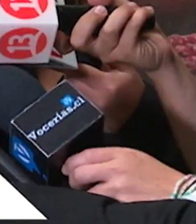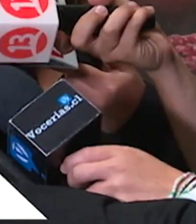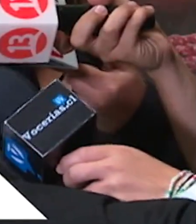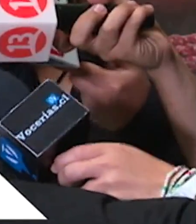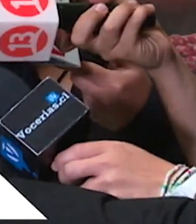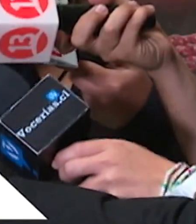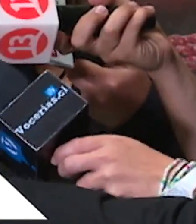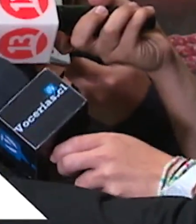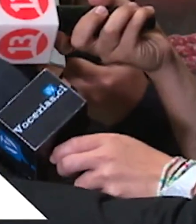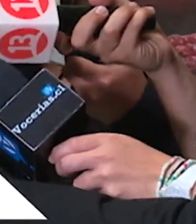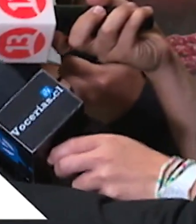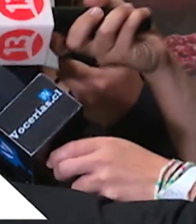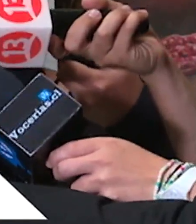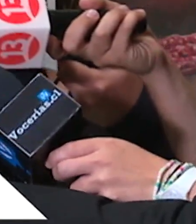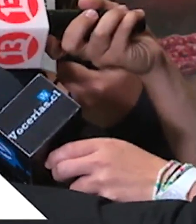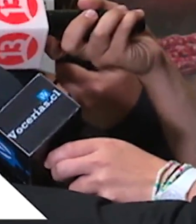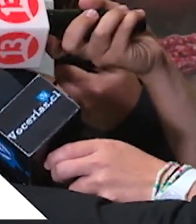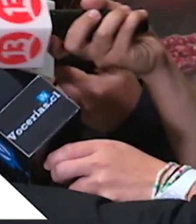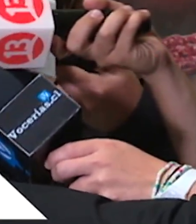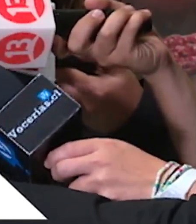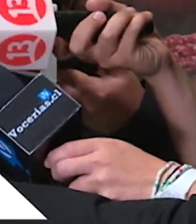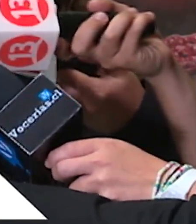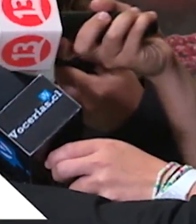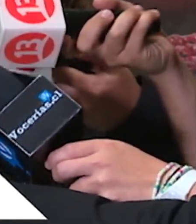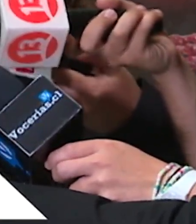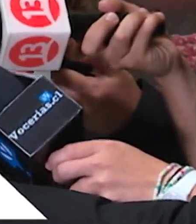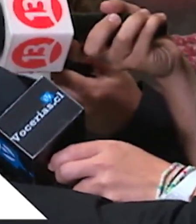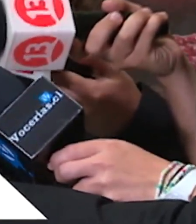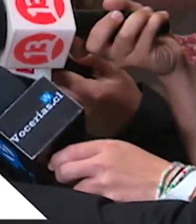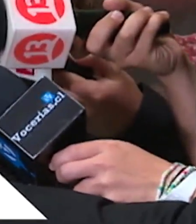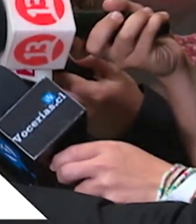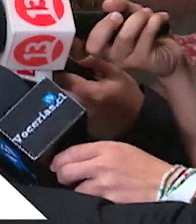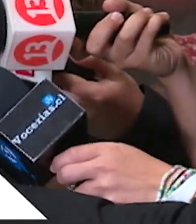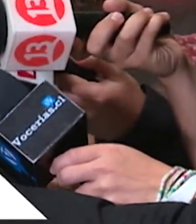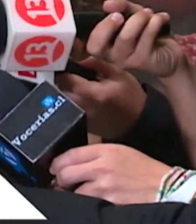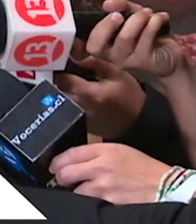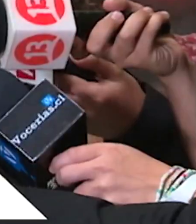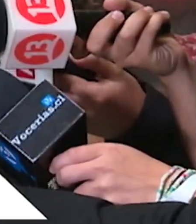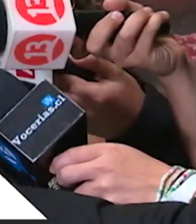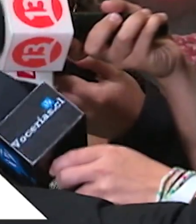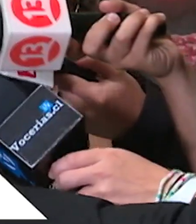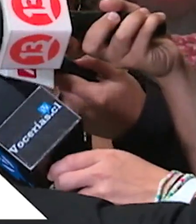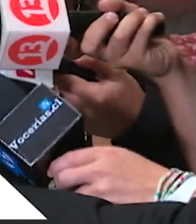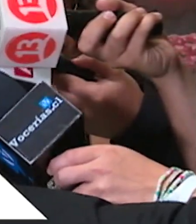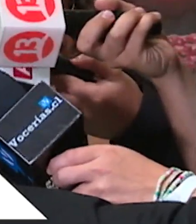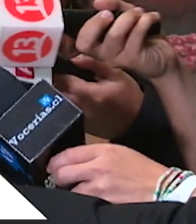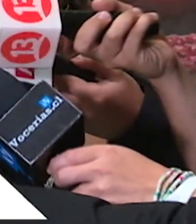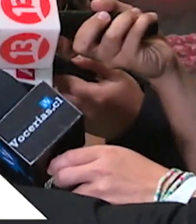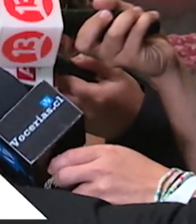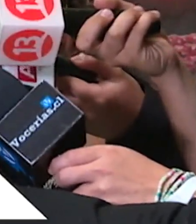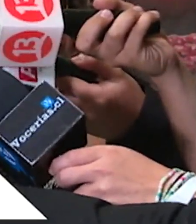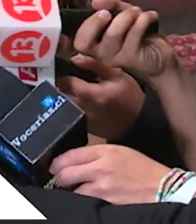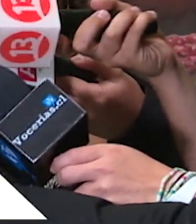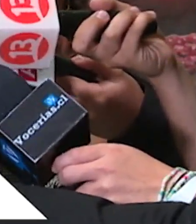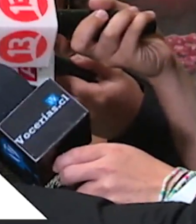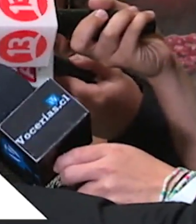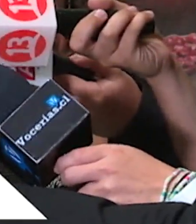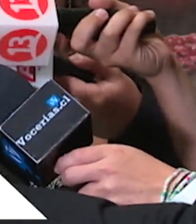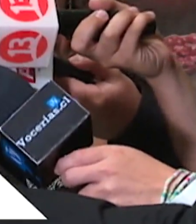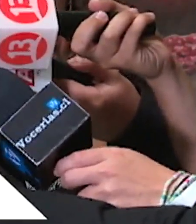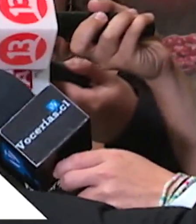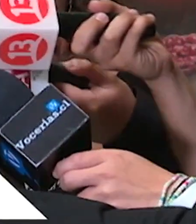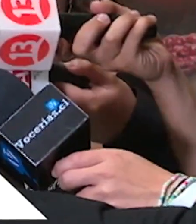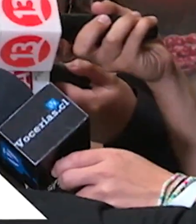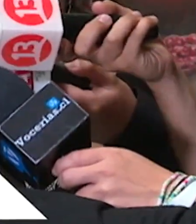fructífera que falta Sí pero por faor no pretendamos demoler O destruir la acción del gobierno en materia de seguridad